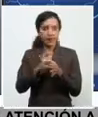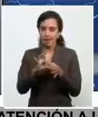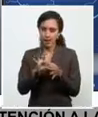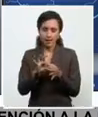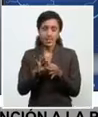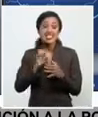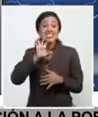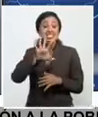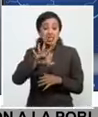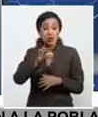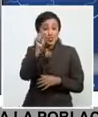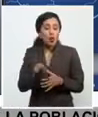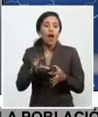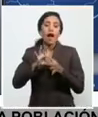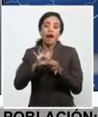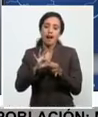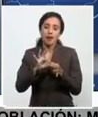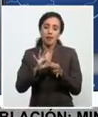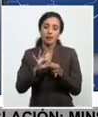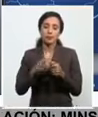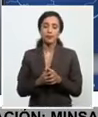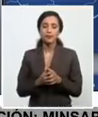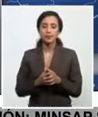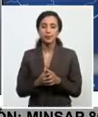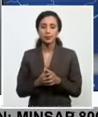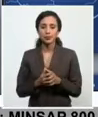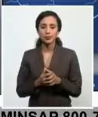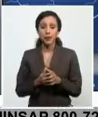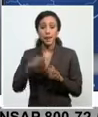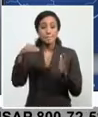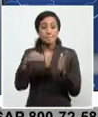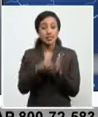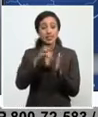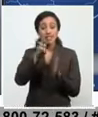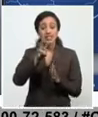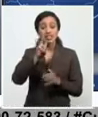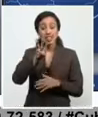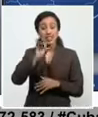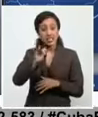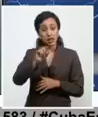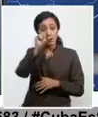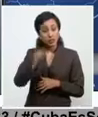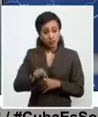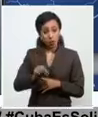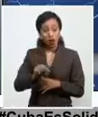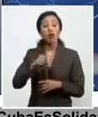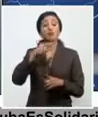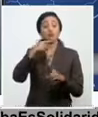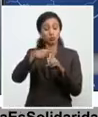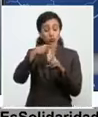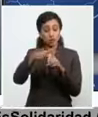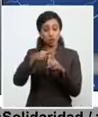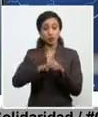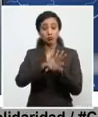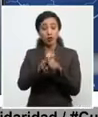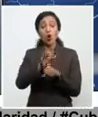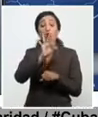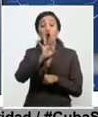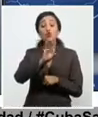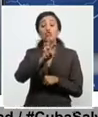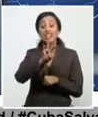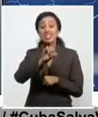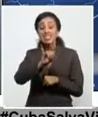5 como graves. En tanto, de las 1.337 personas diagnosticadas con la enfermedad, 836